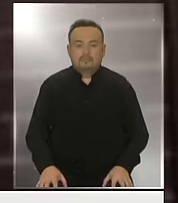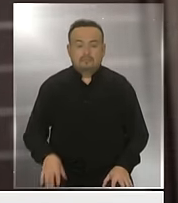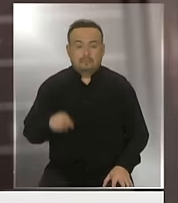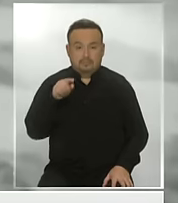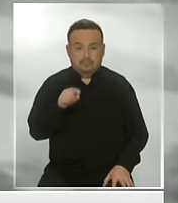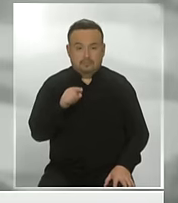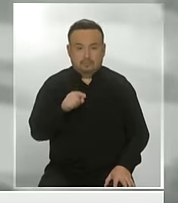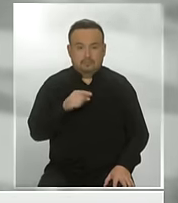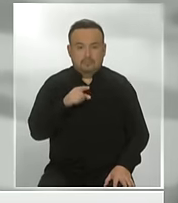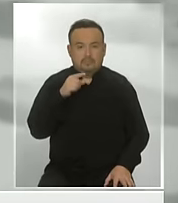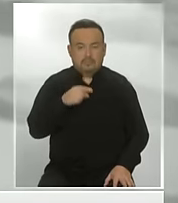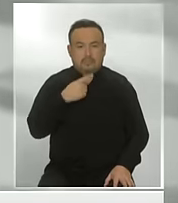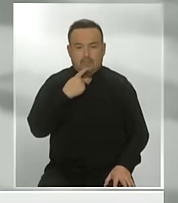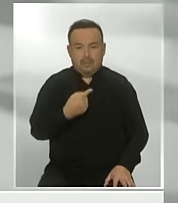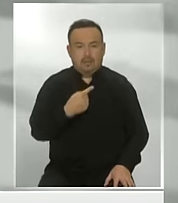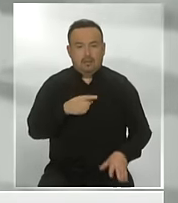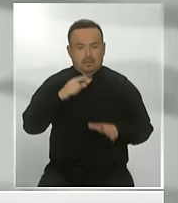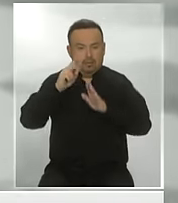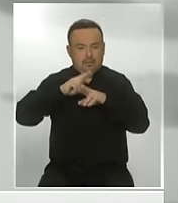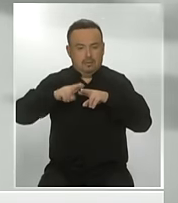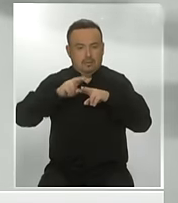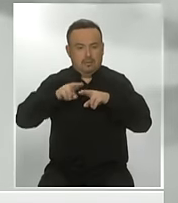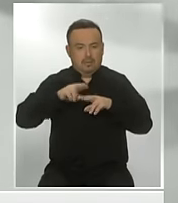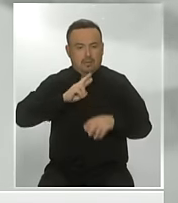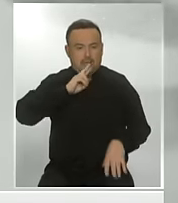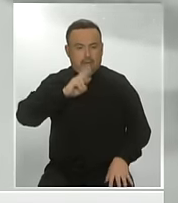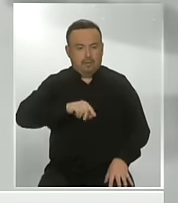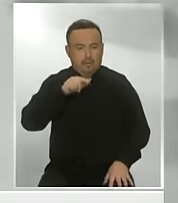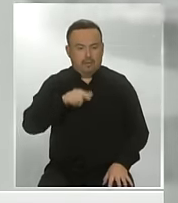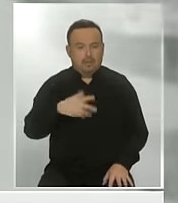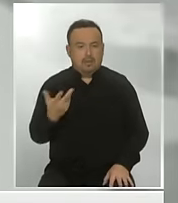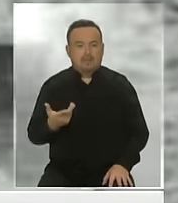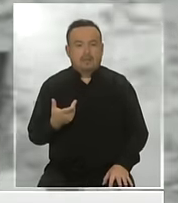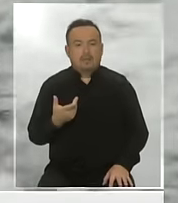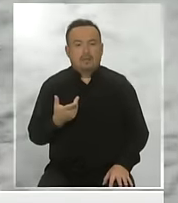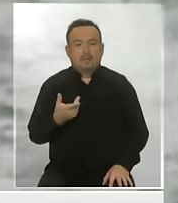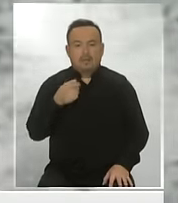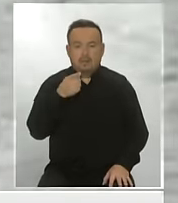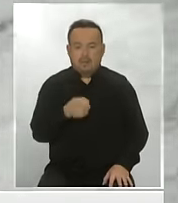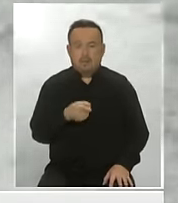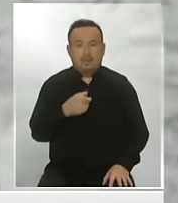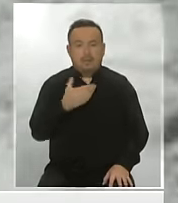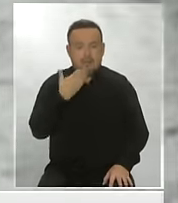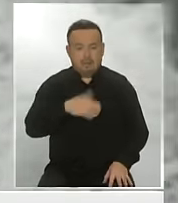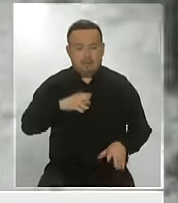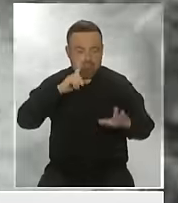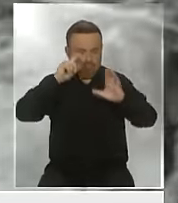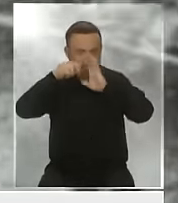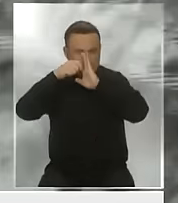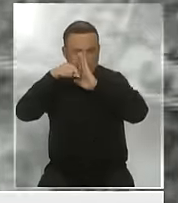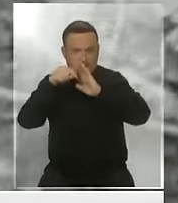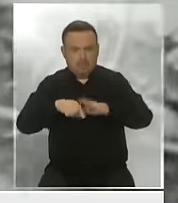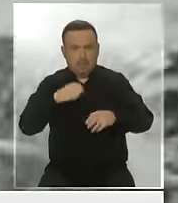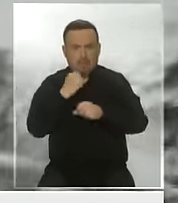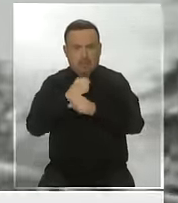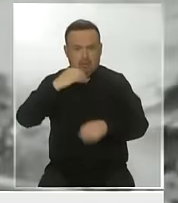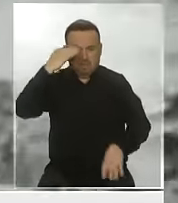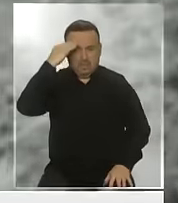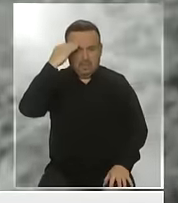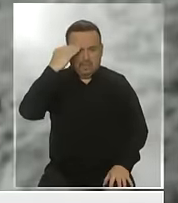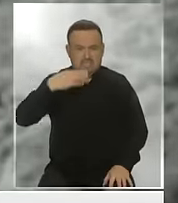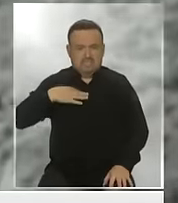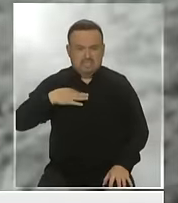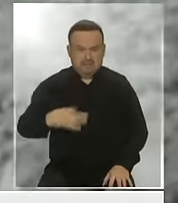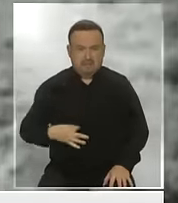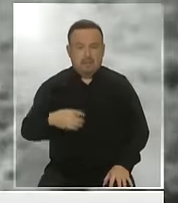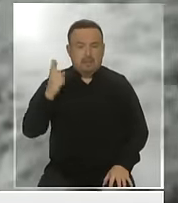Eso bien lo refleja el documental La Respuesta, de Leopoldo Castedo, el cual registra el trabajo de militares,